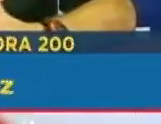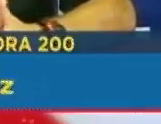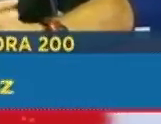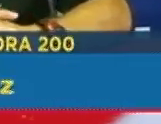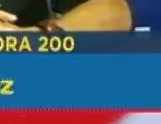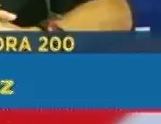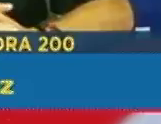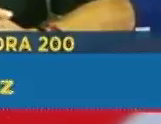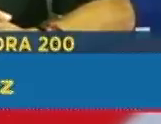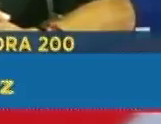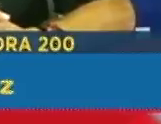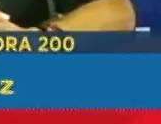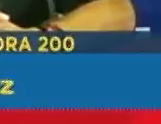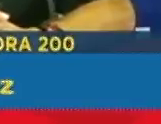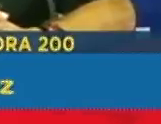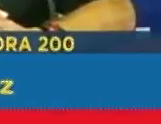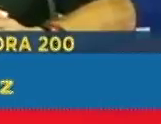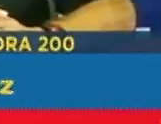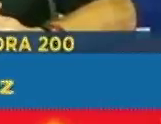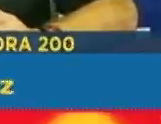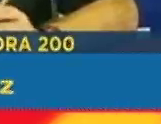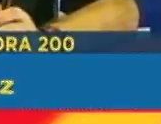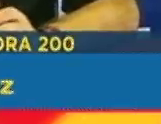Donald Trump, pues yo voy a votar.